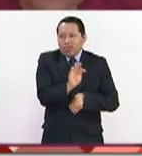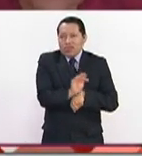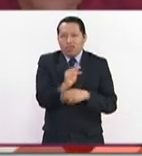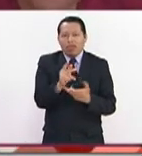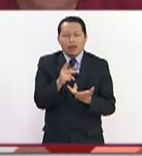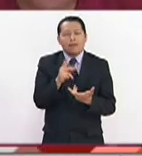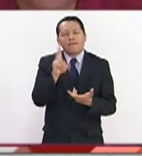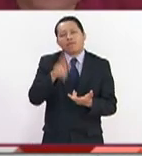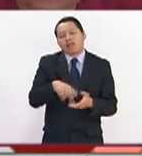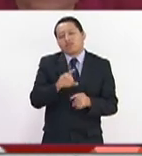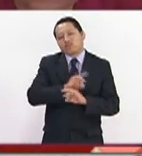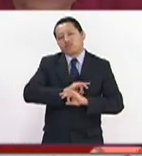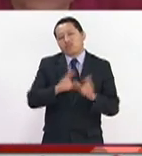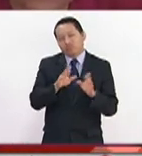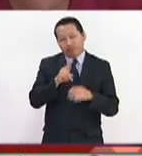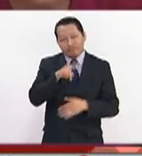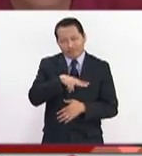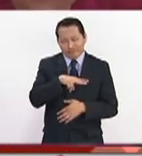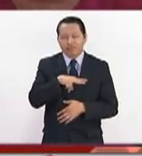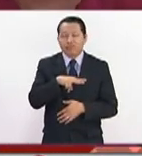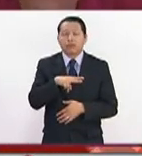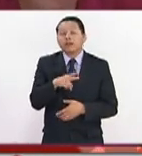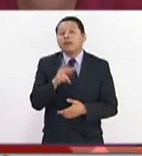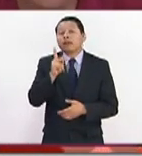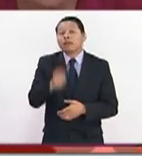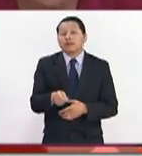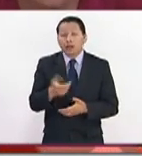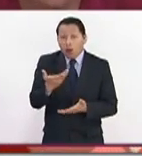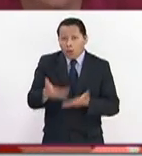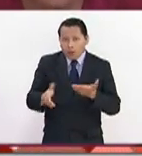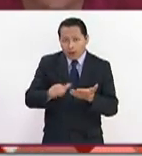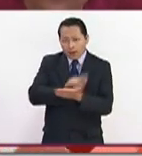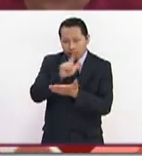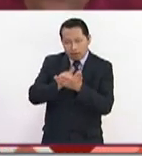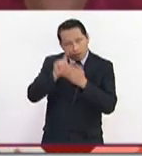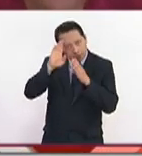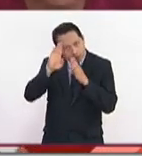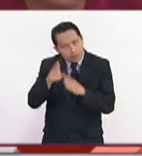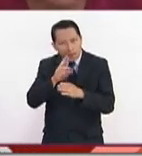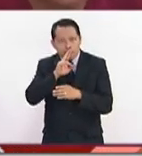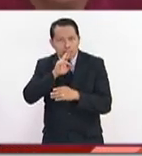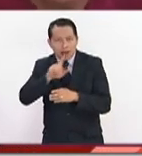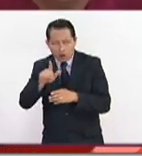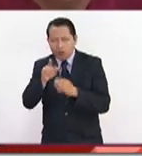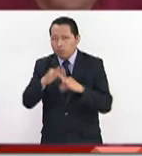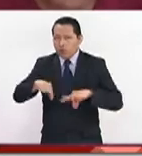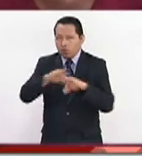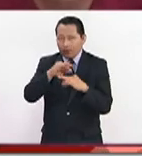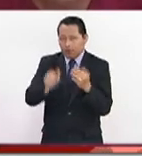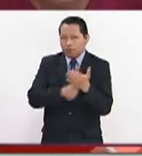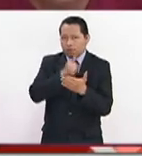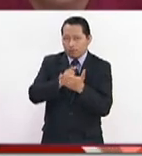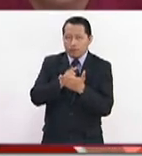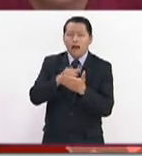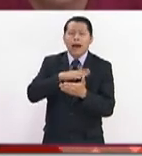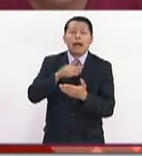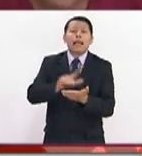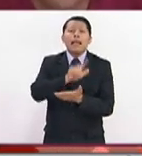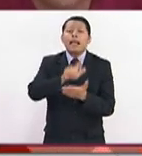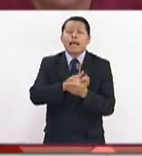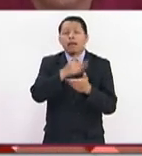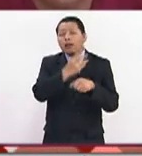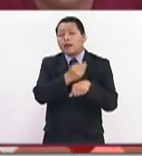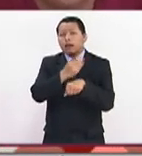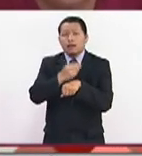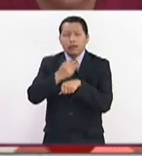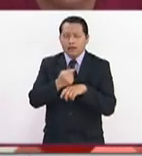y que nosotros poco podemos hacer con eso. Mucho podemos hacer con la legalidad y mucho podemos hacer trabajando para la ciudad, y por eso aprobamos la ley de reconstrucción y la